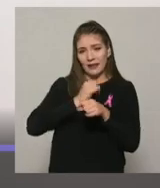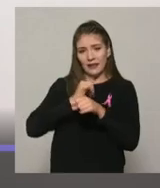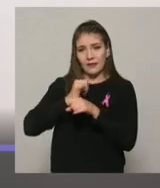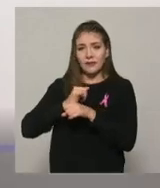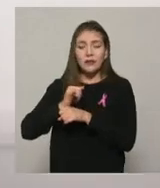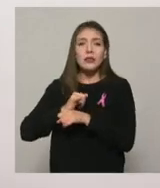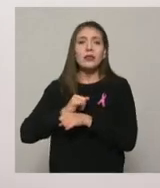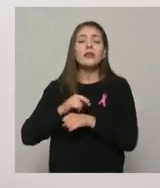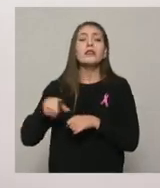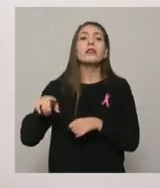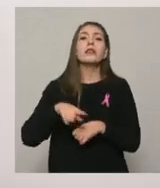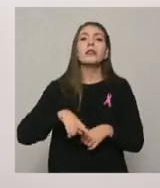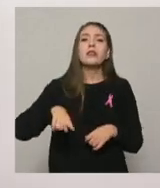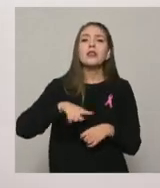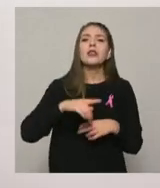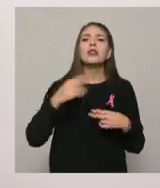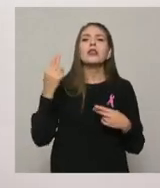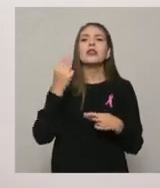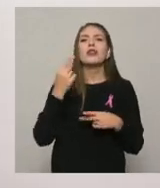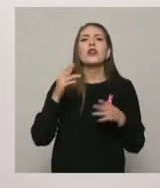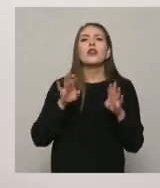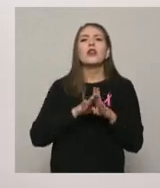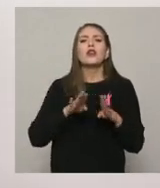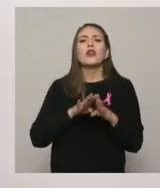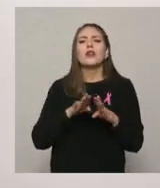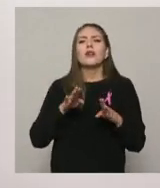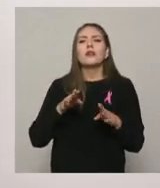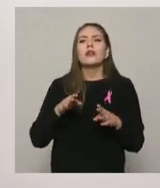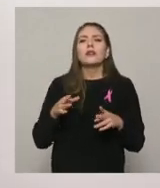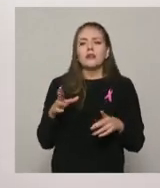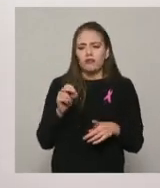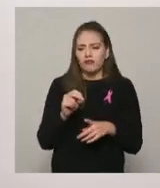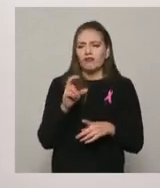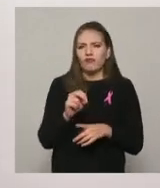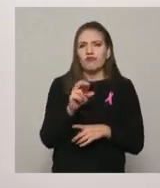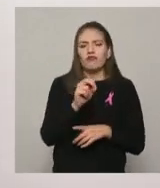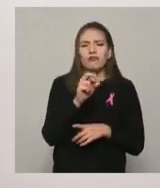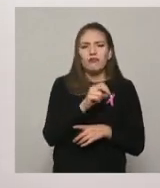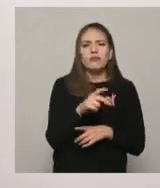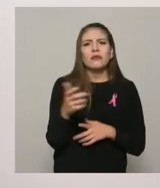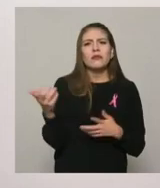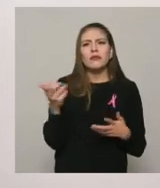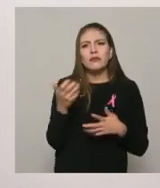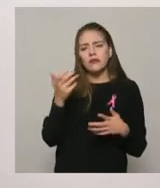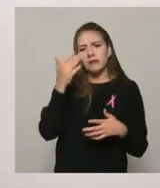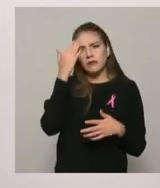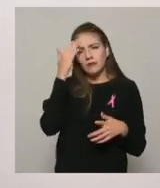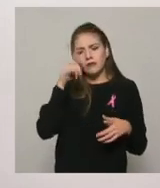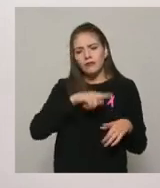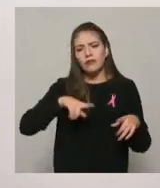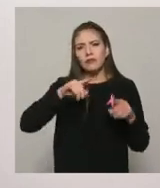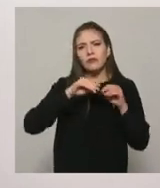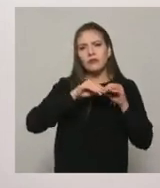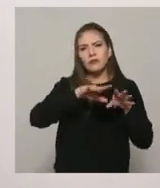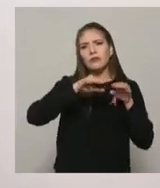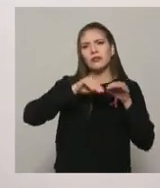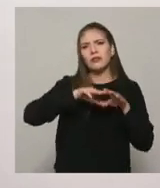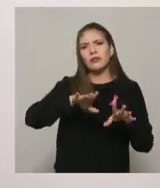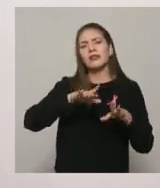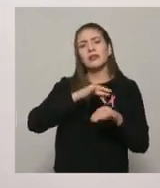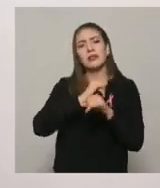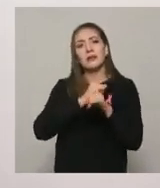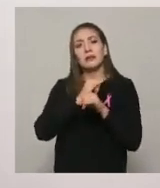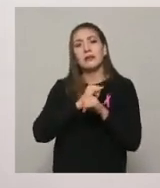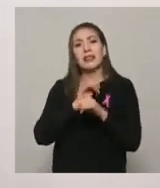dar a conocer como una parte constante y cíclica de las notas que publicamos alguna investigación que ya esté